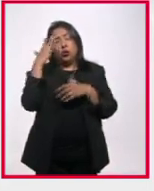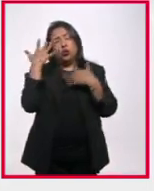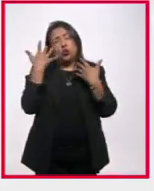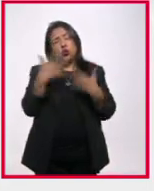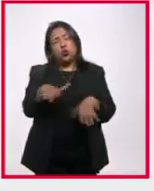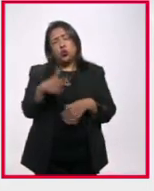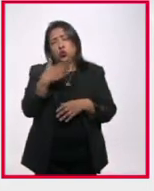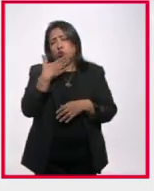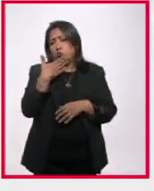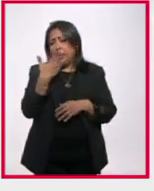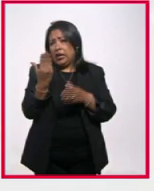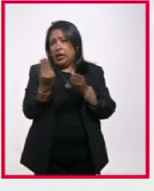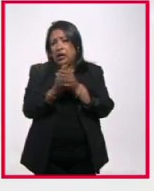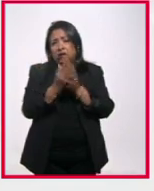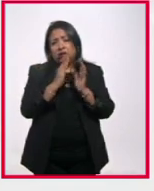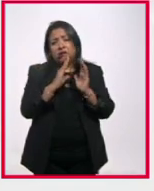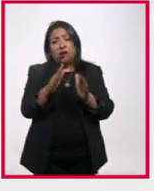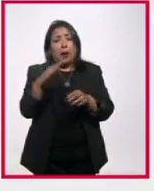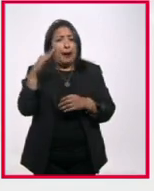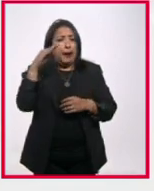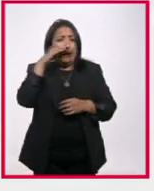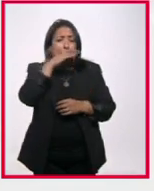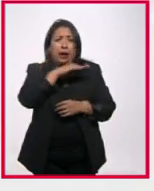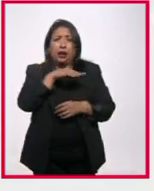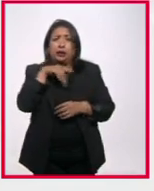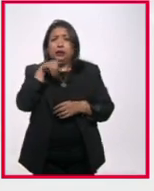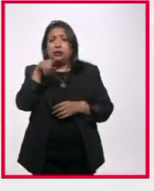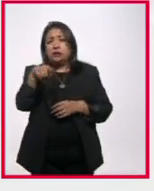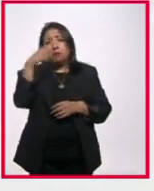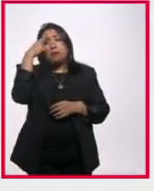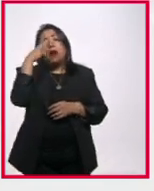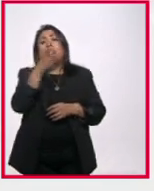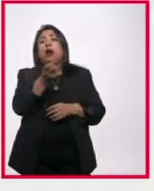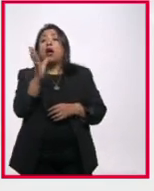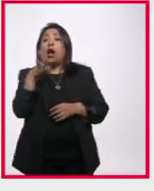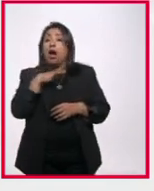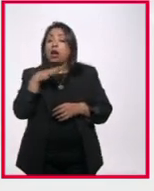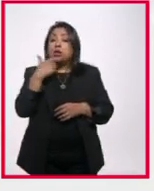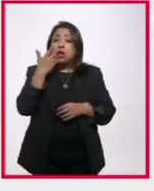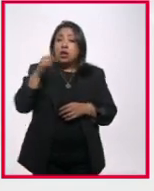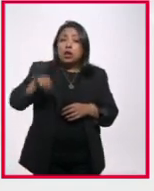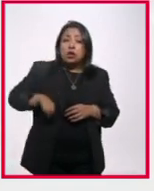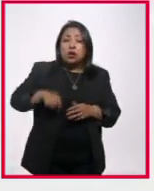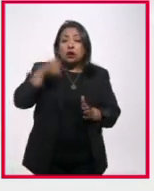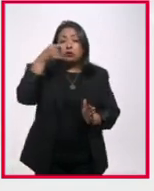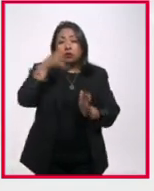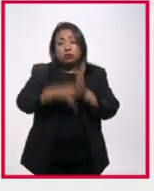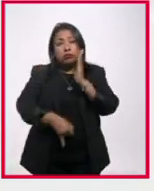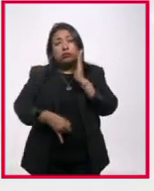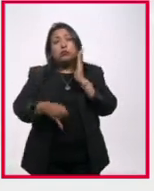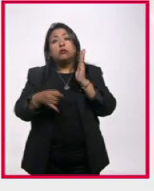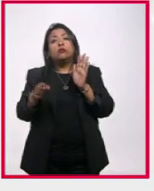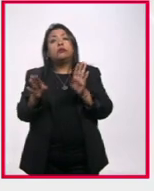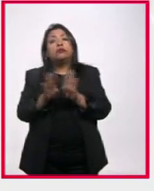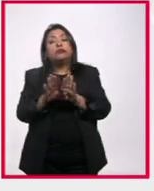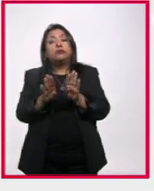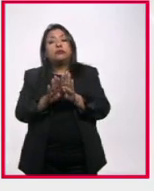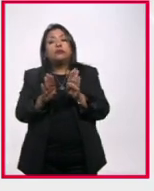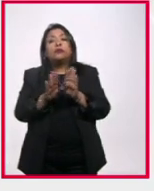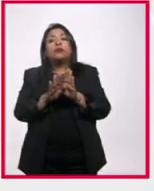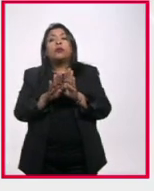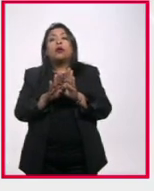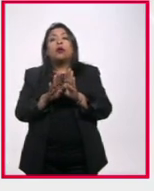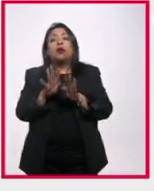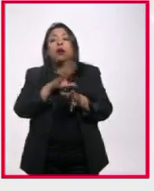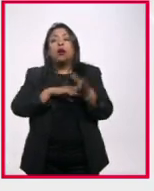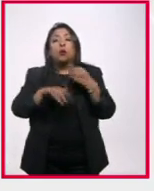buenísimas que, bueno, la verdad, gratuitamente ahí para quienes están interesados en profundizar como